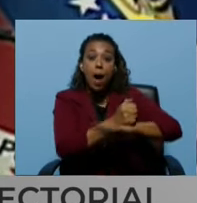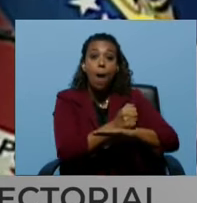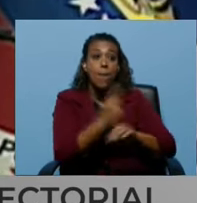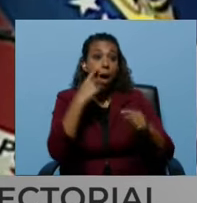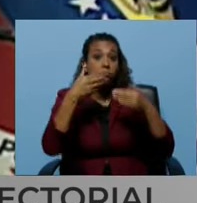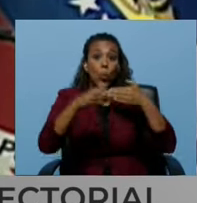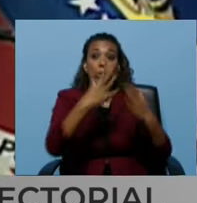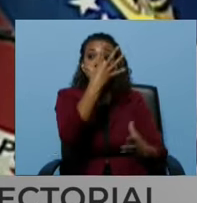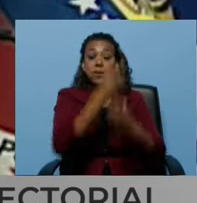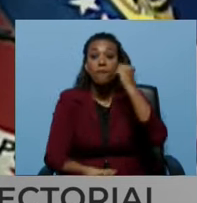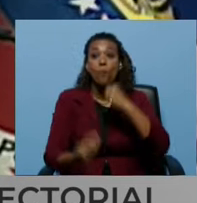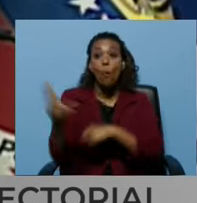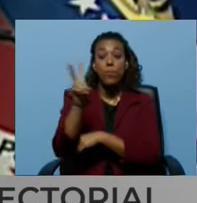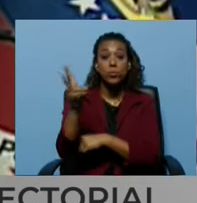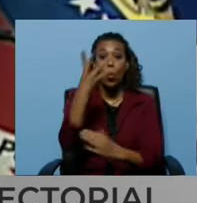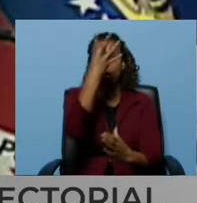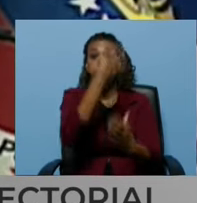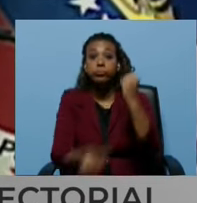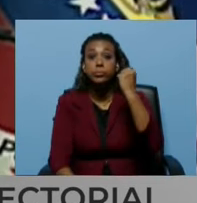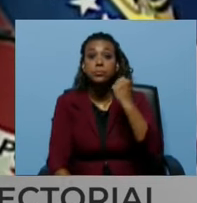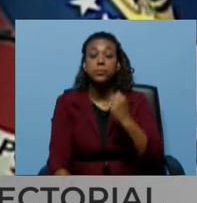momento